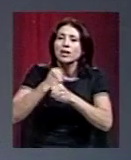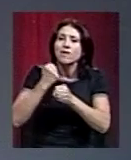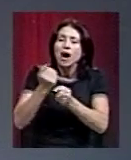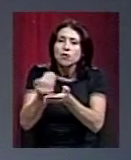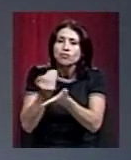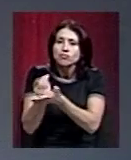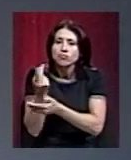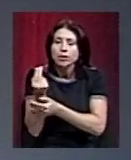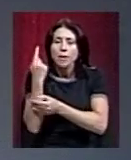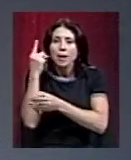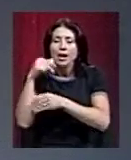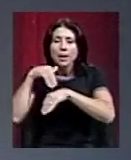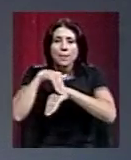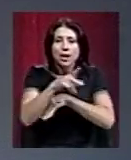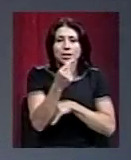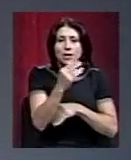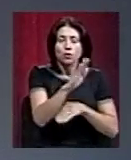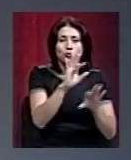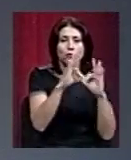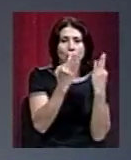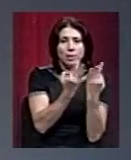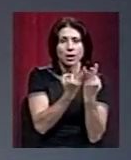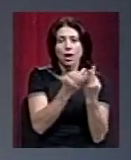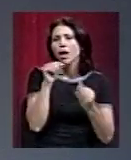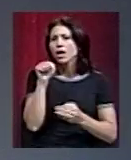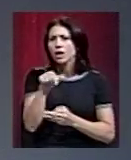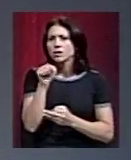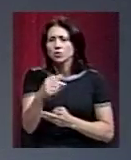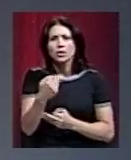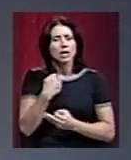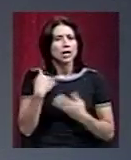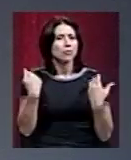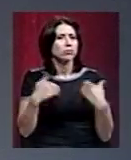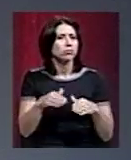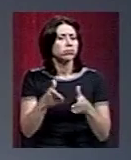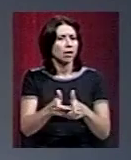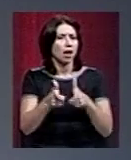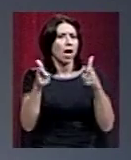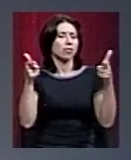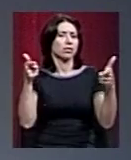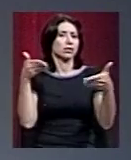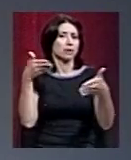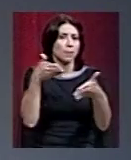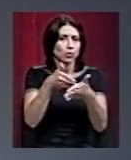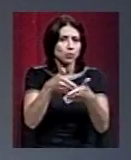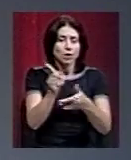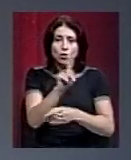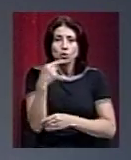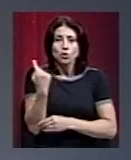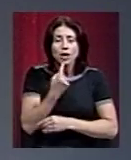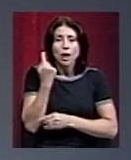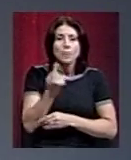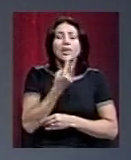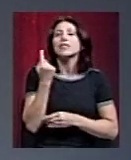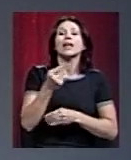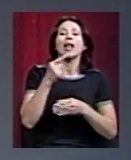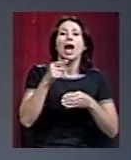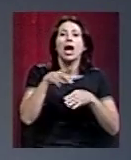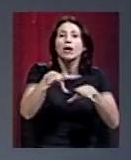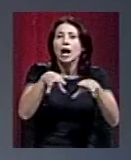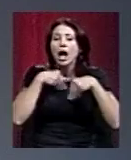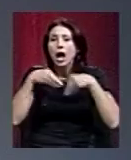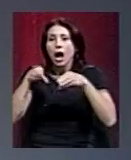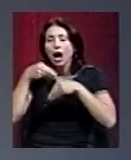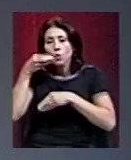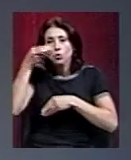suyos. Ahora, eso tiene unas grandes repercusiones, como usted comprenderá, no solo en la aculturación que yo menciono de llevar y traer